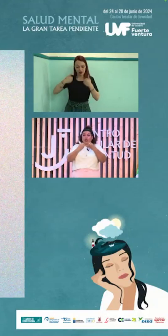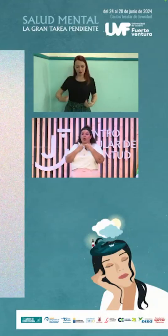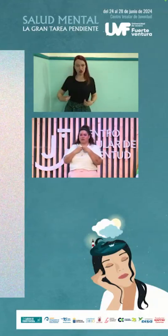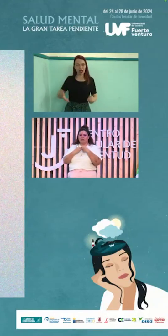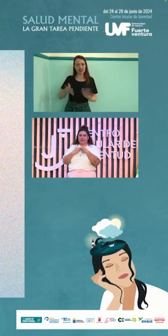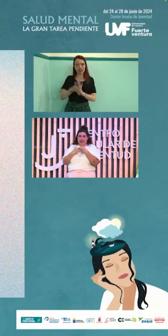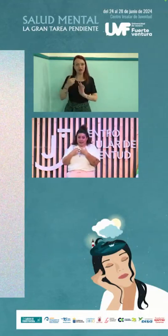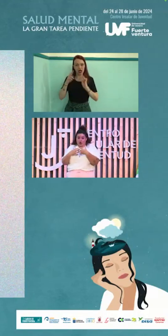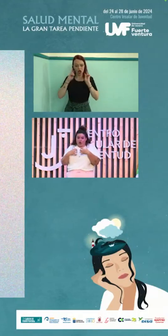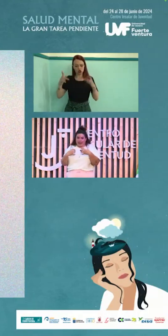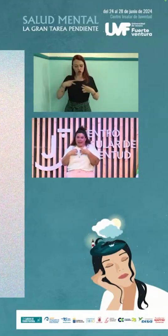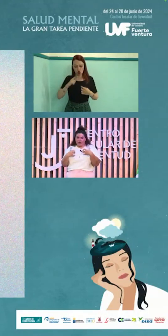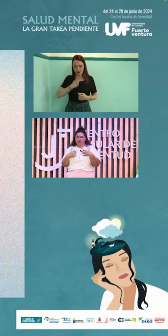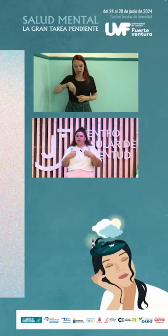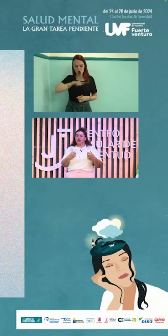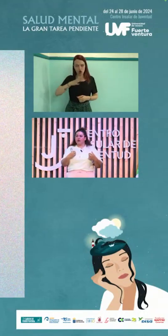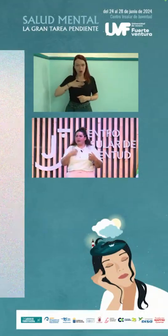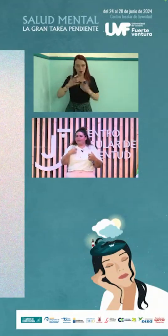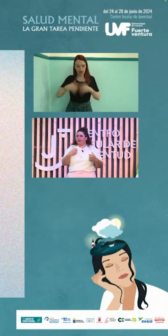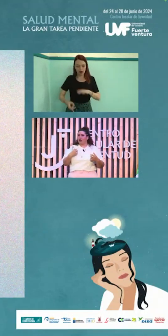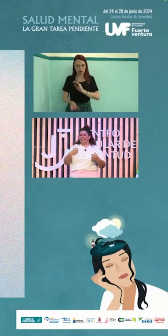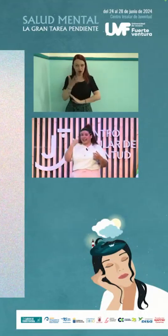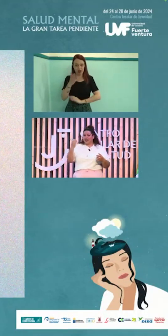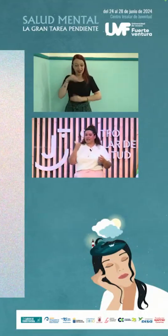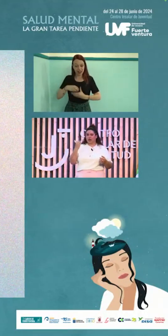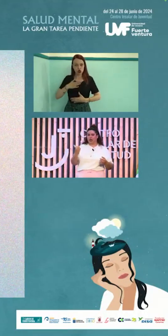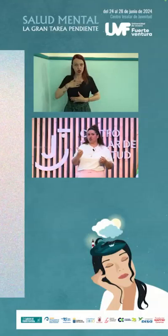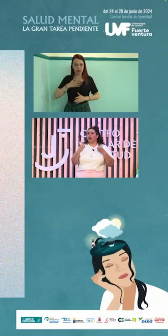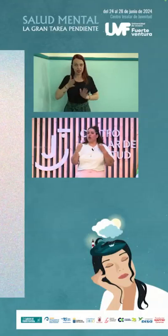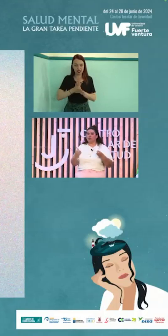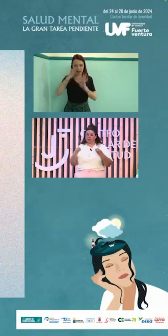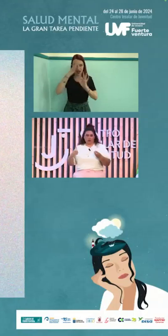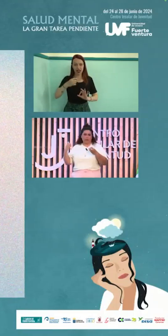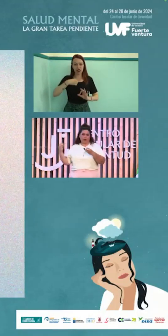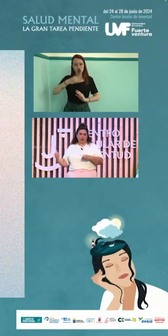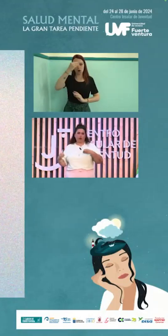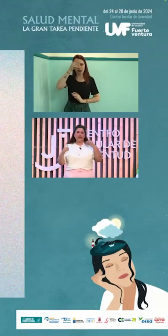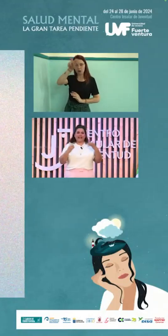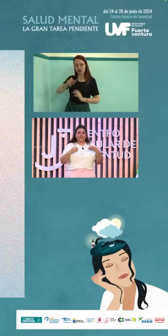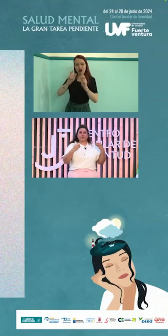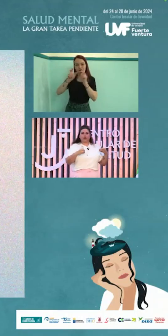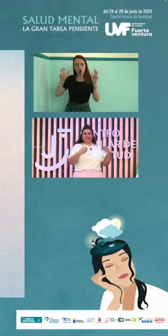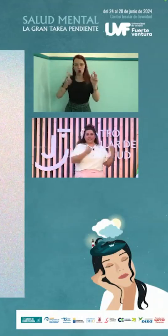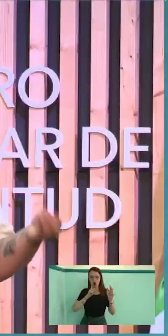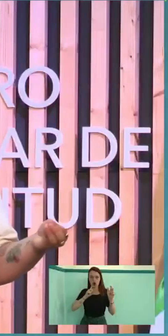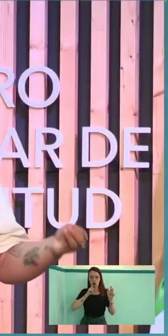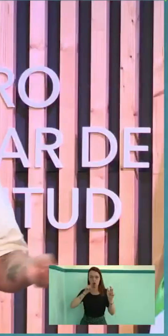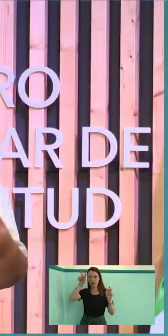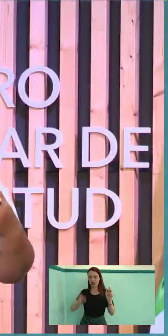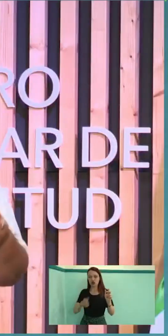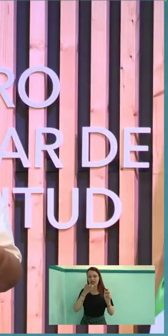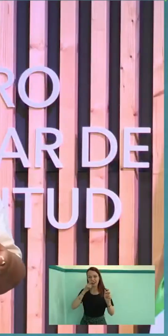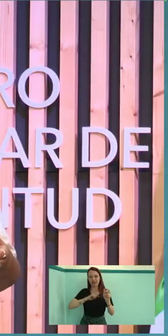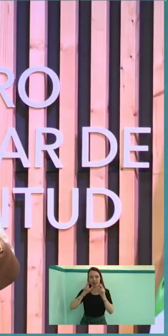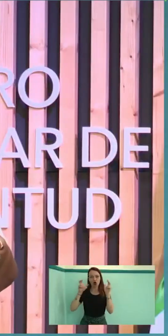yo tengo hacia mí misma la que yo genero no en mi interior las creencias que yo tengo sobre cómo es un cuerpo gordo Qué se supone que se siente al tener un cuerpo